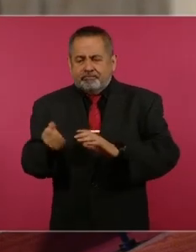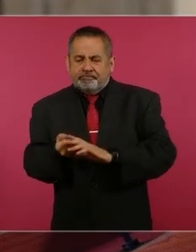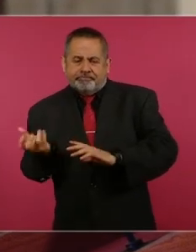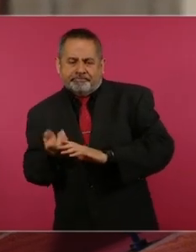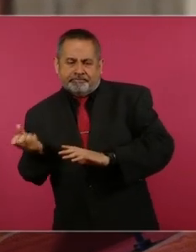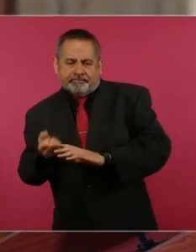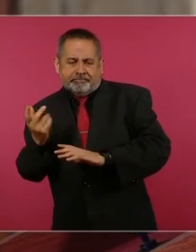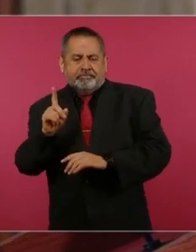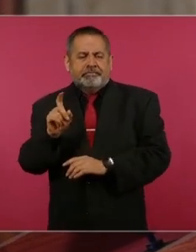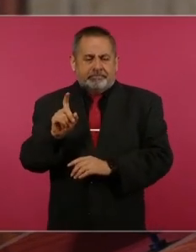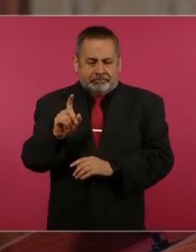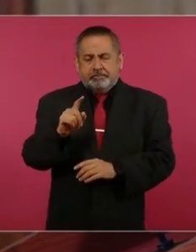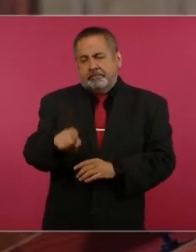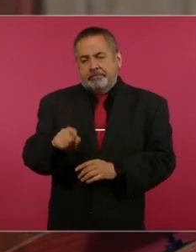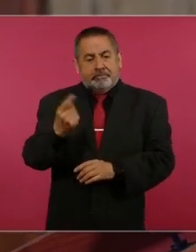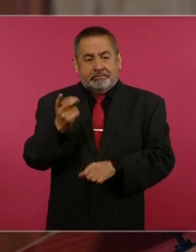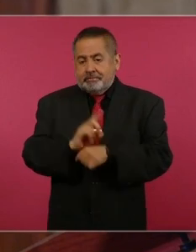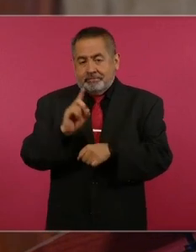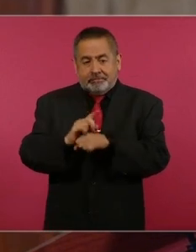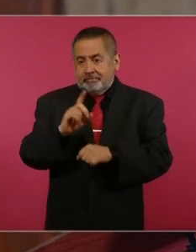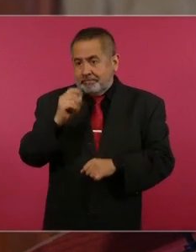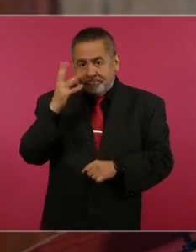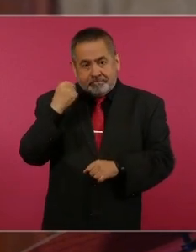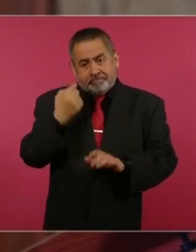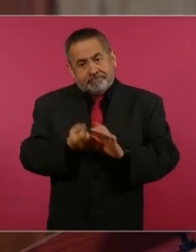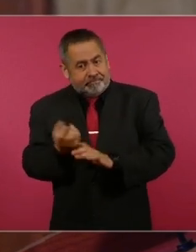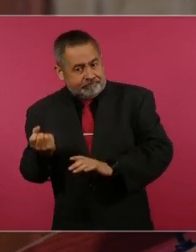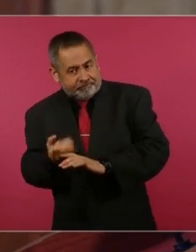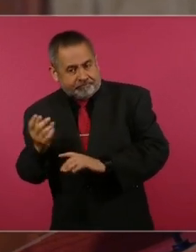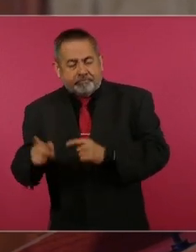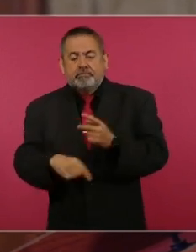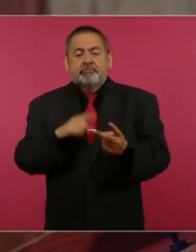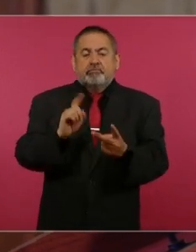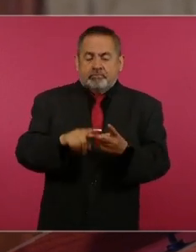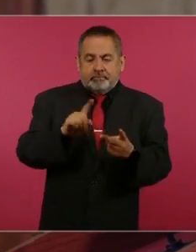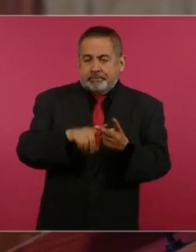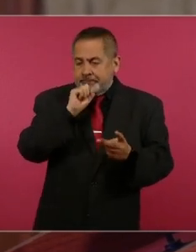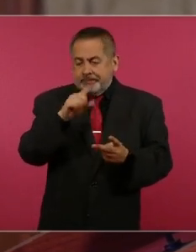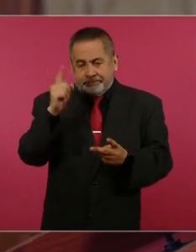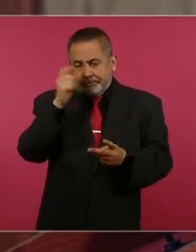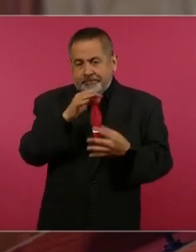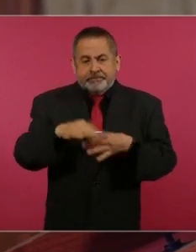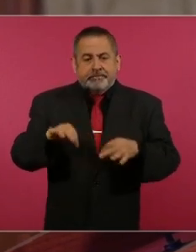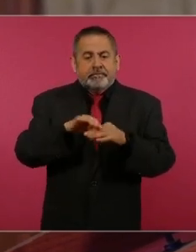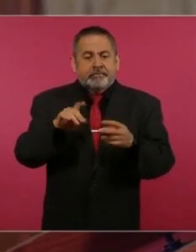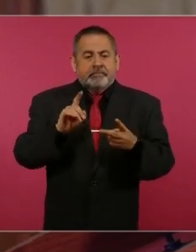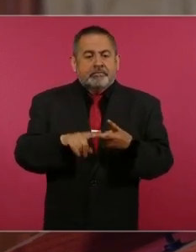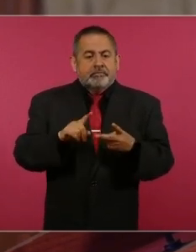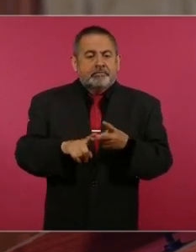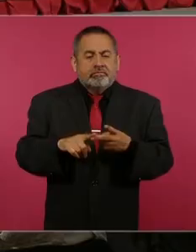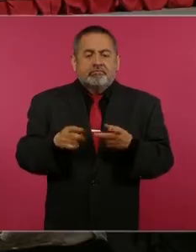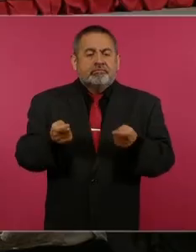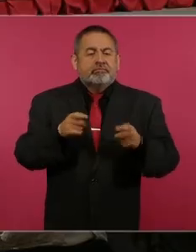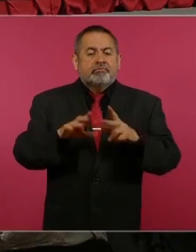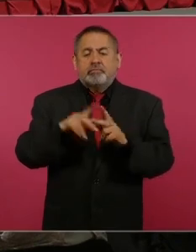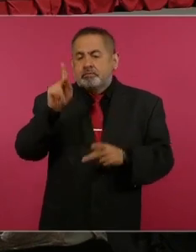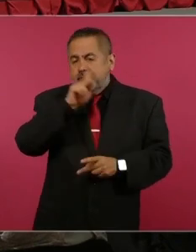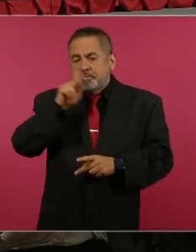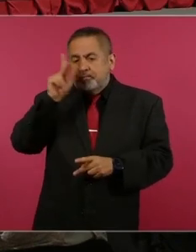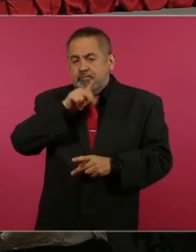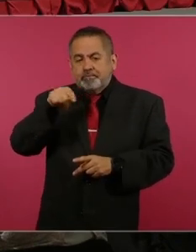y la otra cuestión, el otro tema, la otra variable, ciertamente la más importante, es controlar la calidad del